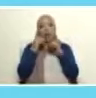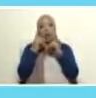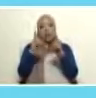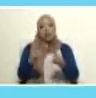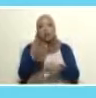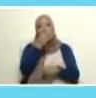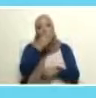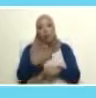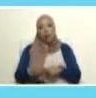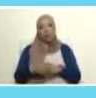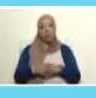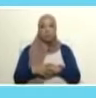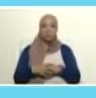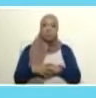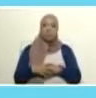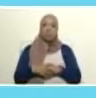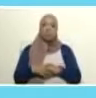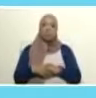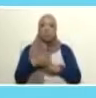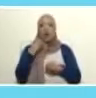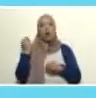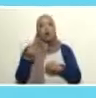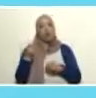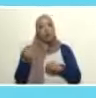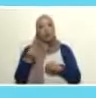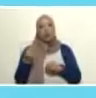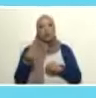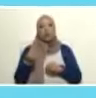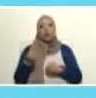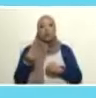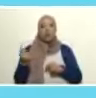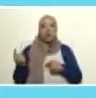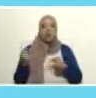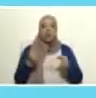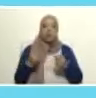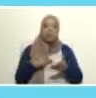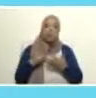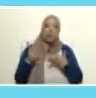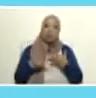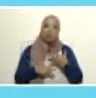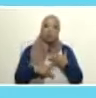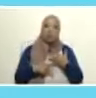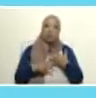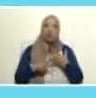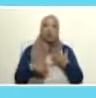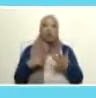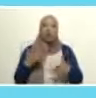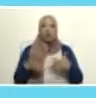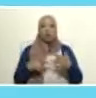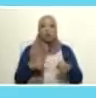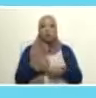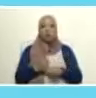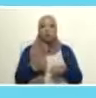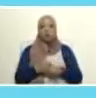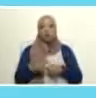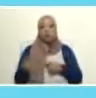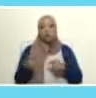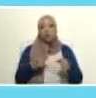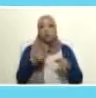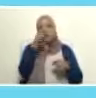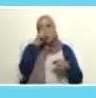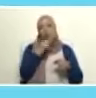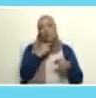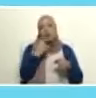decisiones. Muchachas, muchachos, denle oportunidad que hable un muchacho por lo menos. Adelante, un